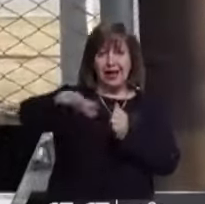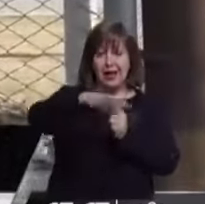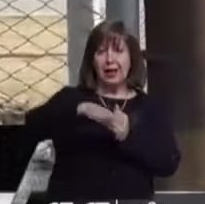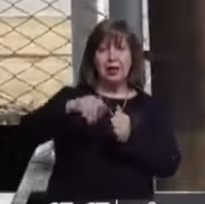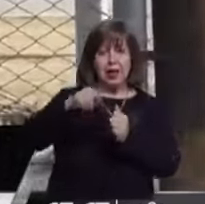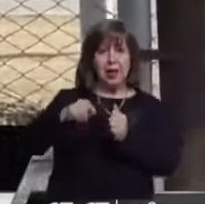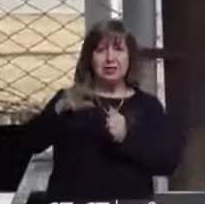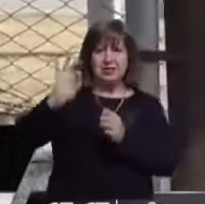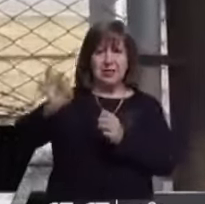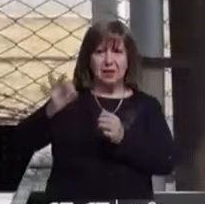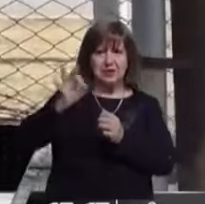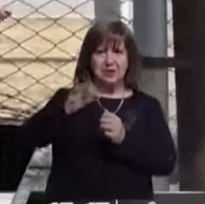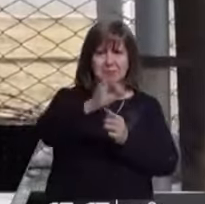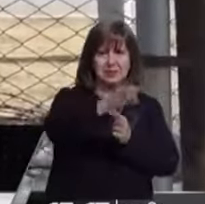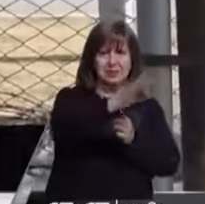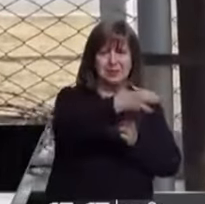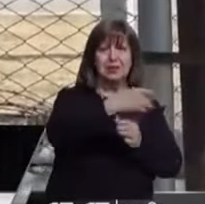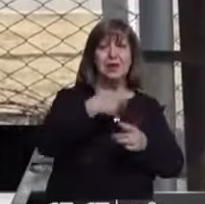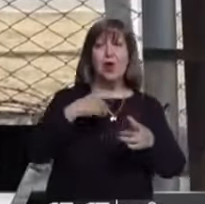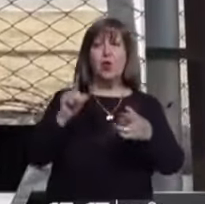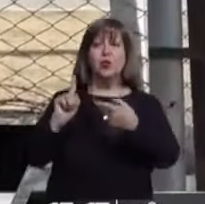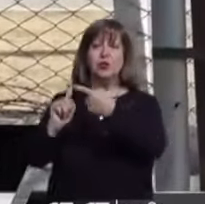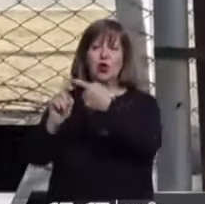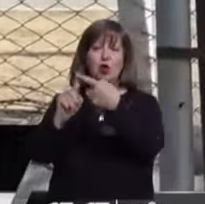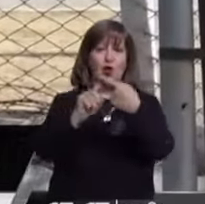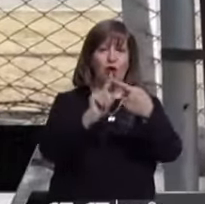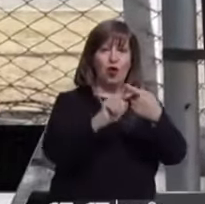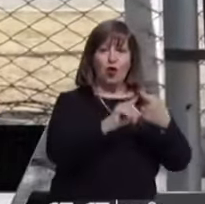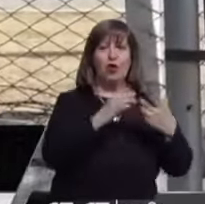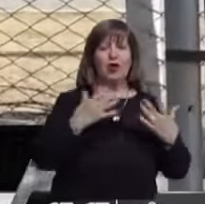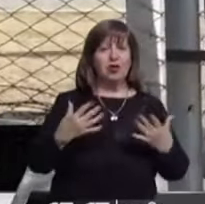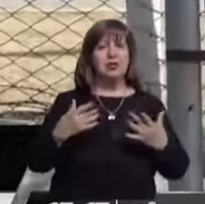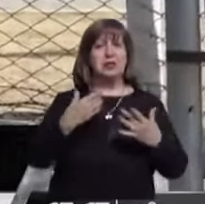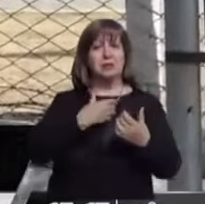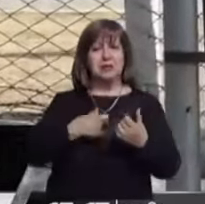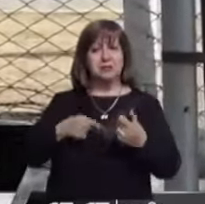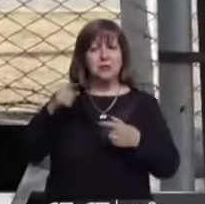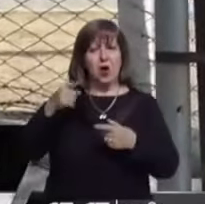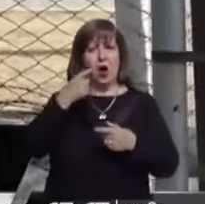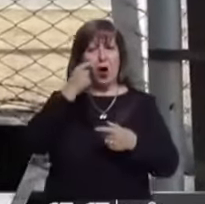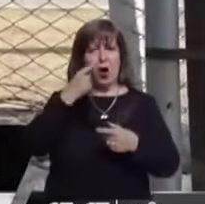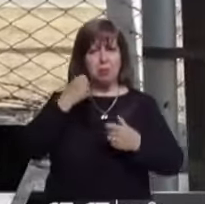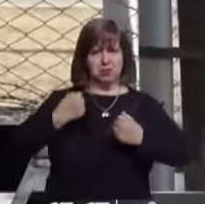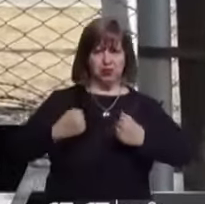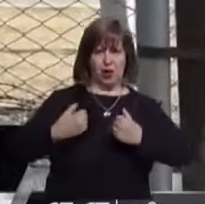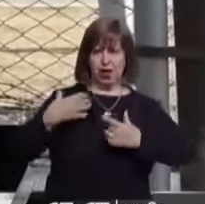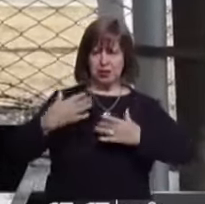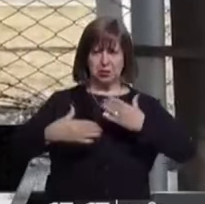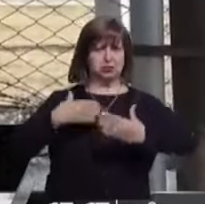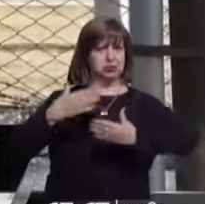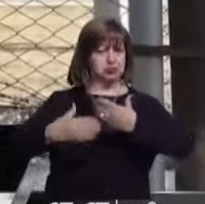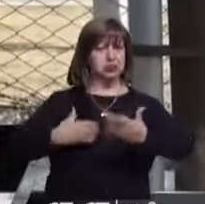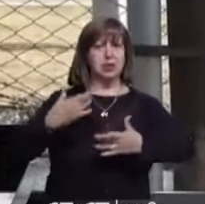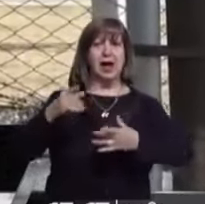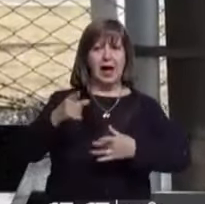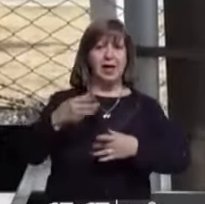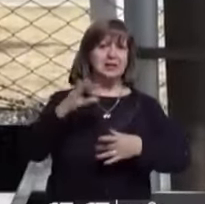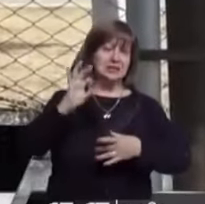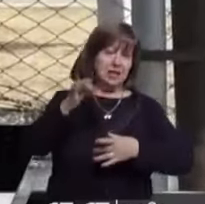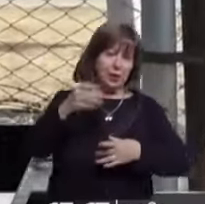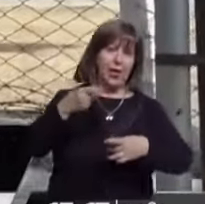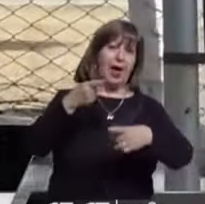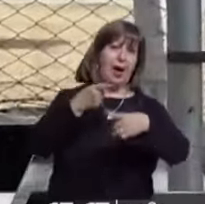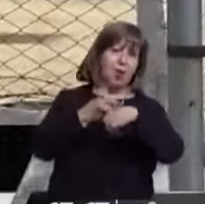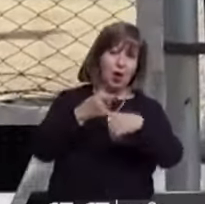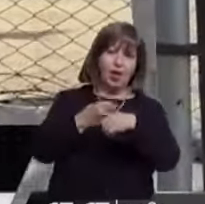era el presidente de la Cámara de Empresarios de este mismo predio. Además, un hombre al que no le era indiferente la realidad política del